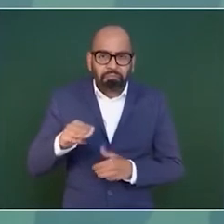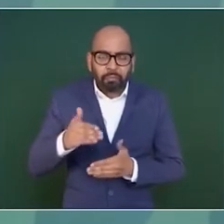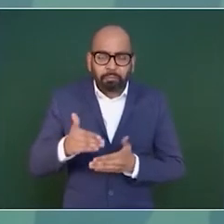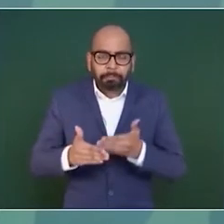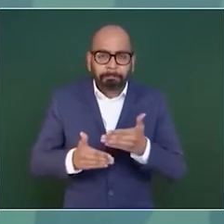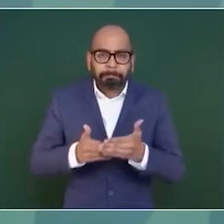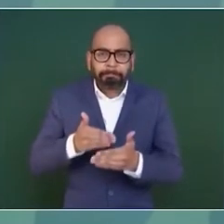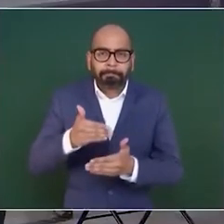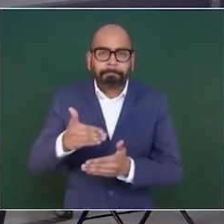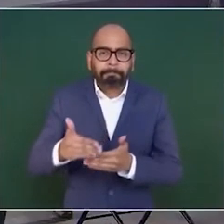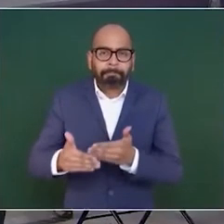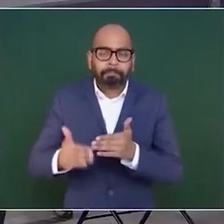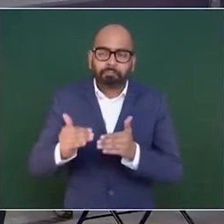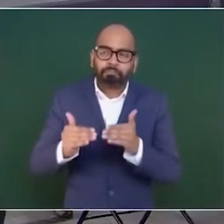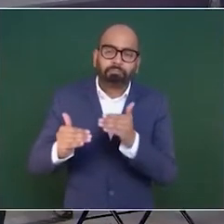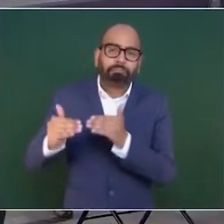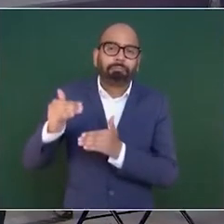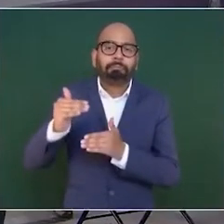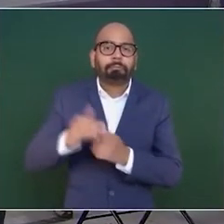agradeciendo